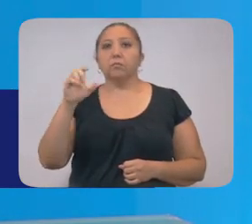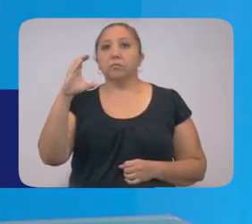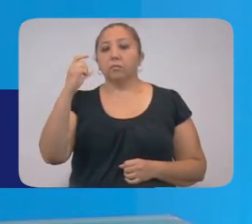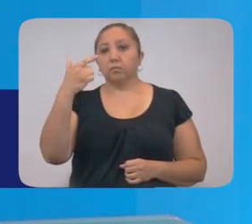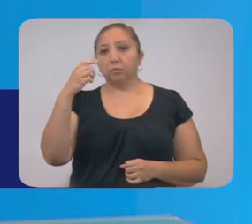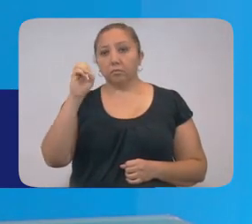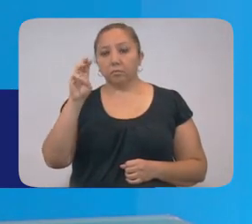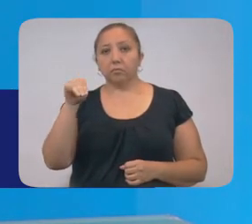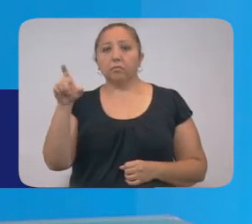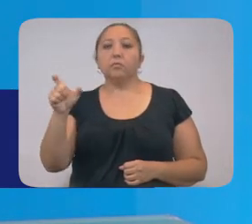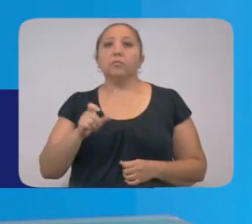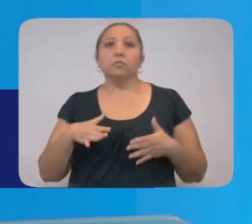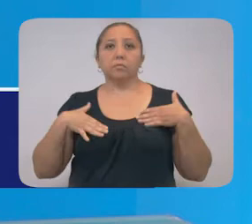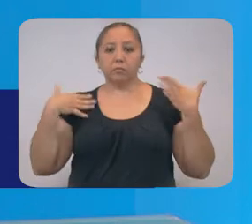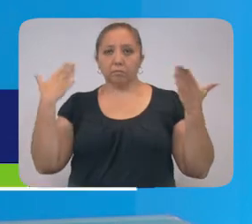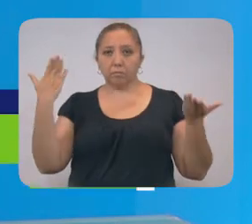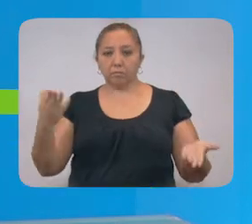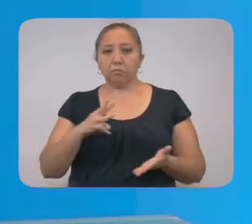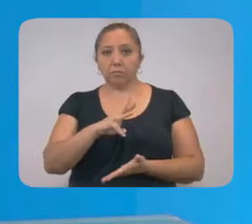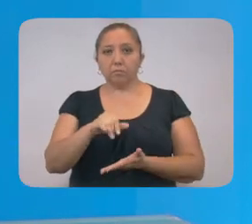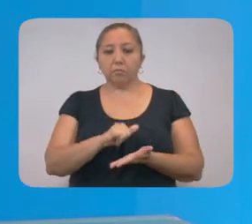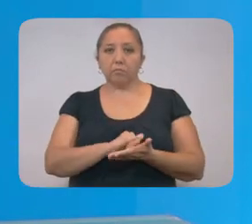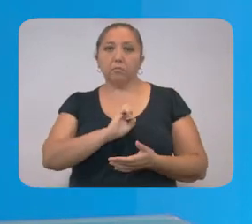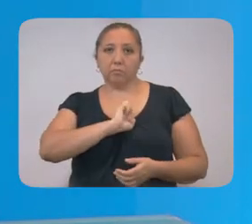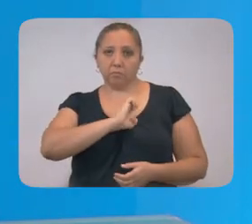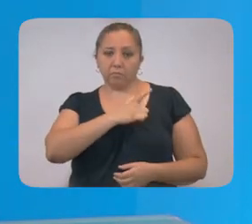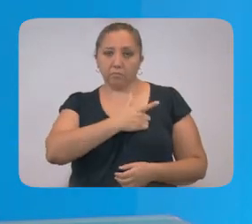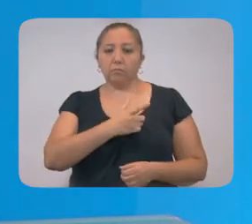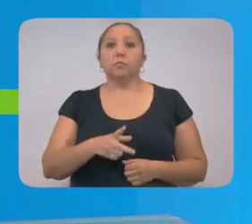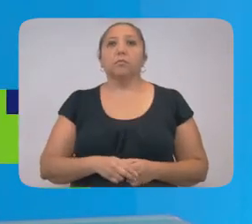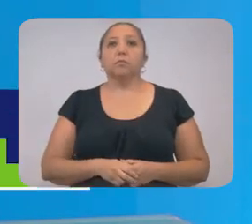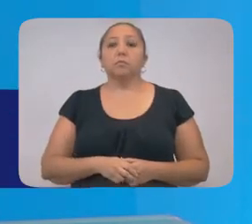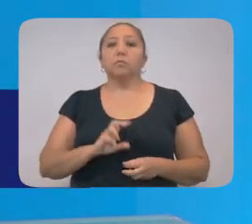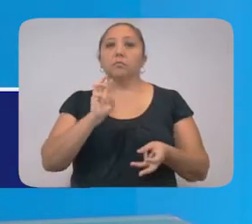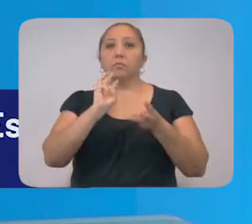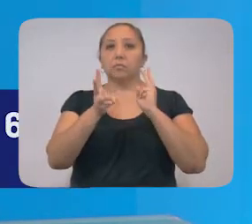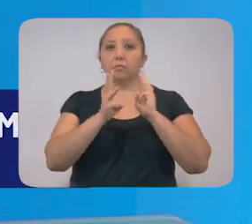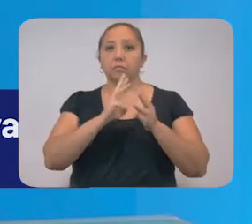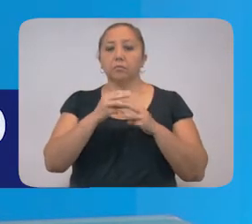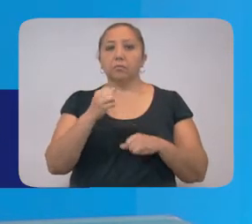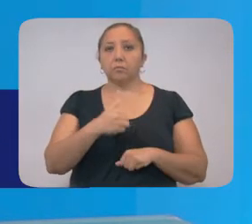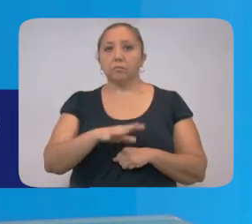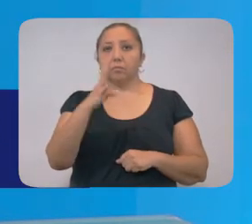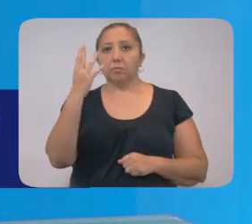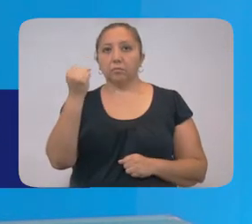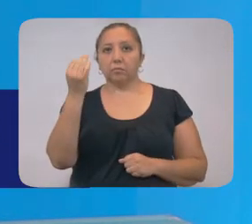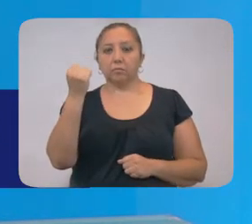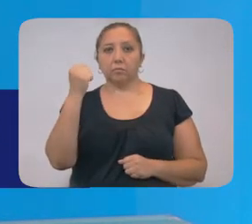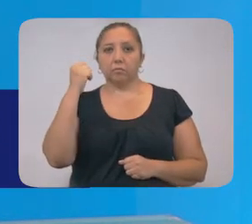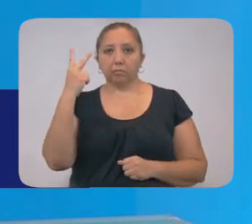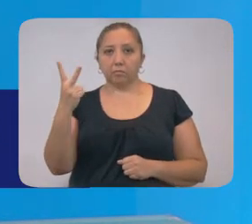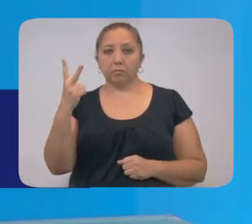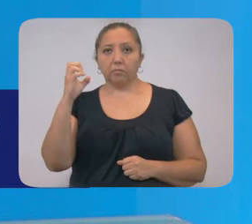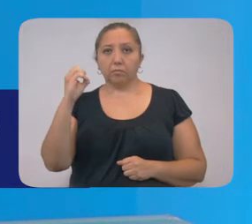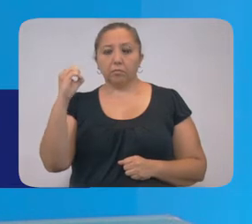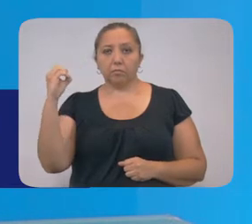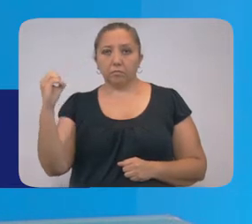coronavirus.yucatan.gov.mx también se ofrece información en maya y en español. El chat de WhatsApp en el número